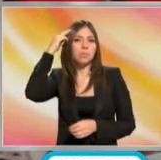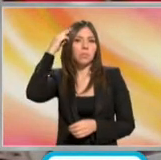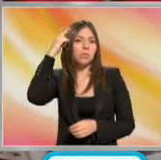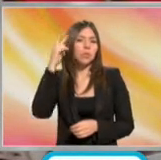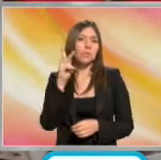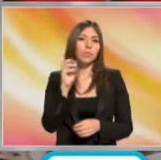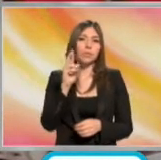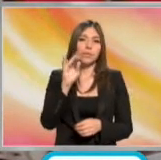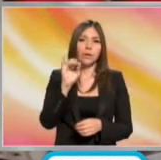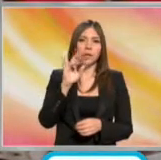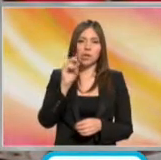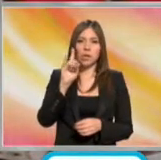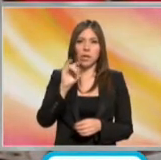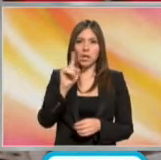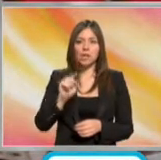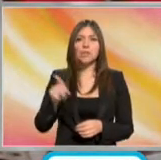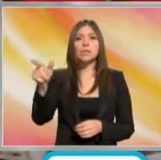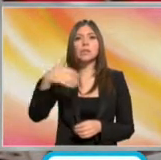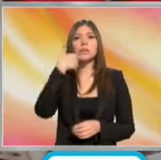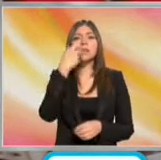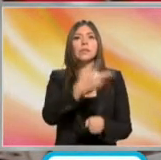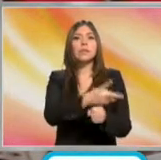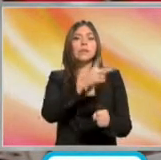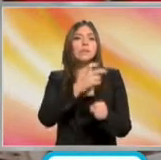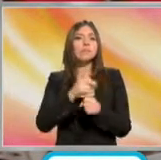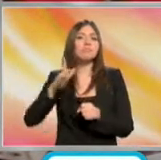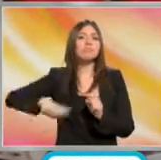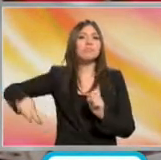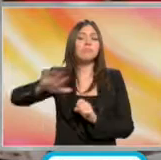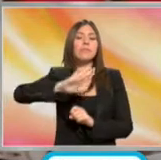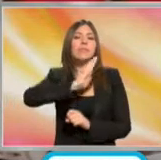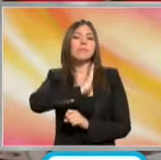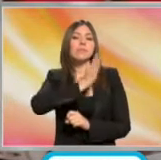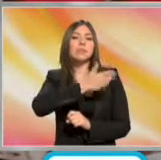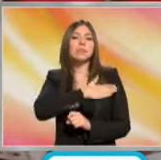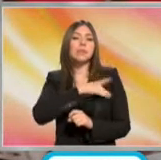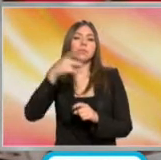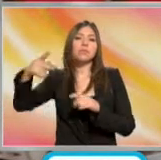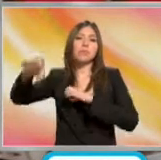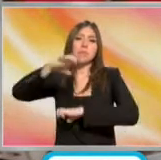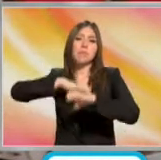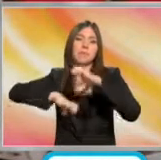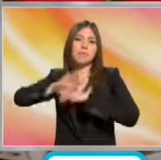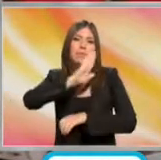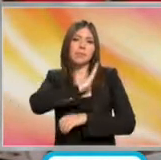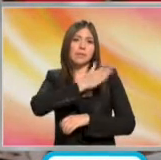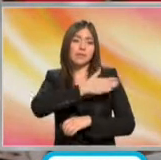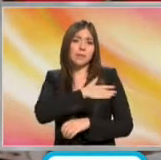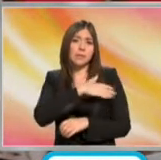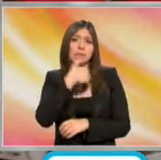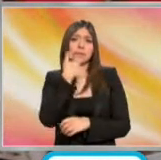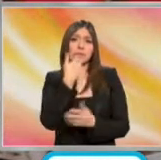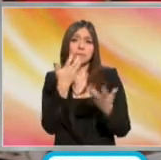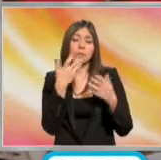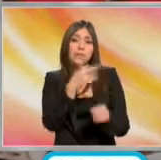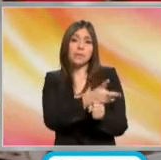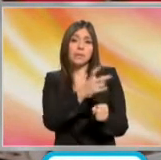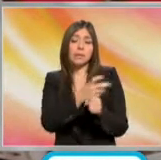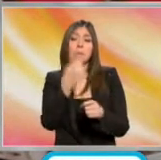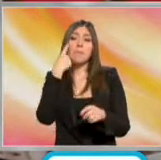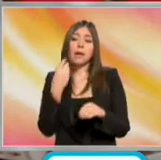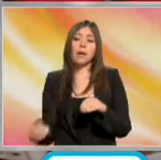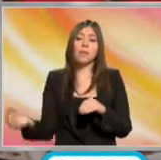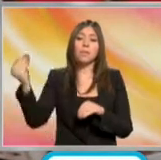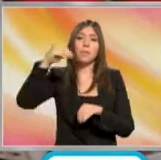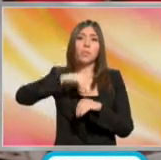hubo ciertas invitaciones de la Cruz Roja Española en particular a través de la Embajada de España de que pudiéramos instalar una Cruz Roja aquí